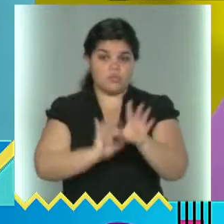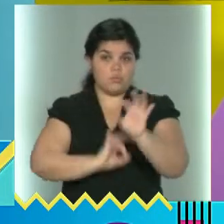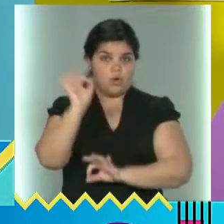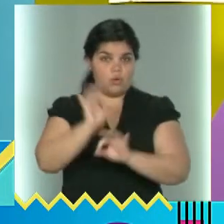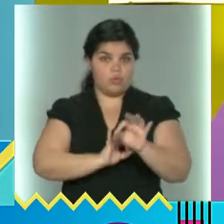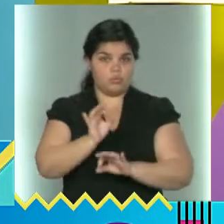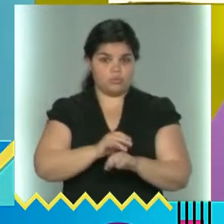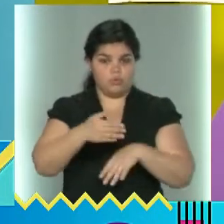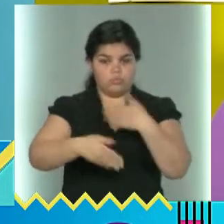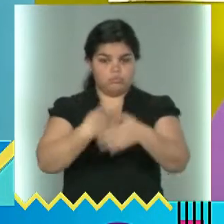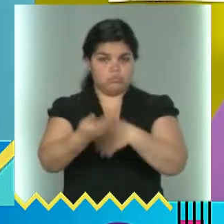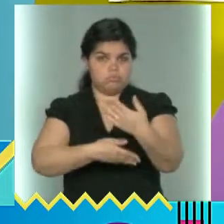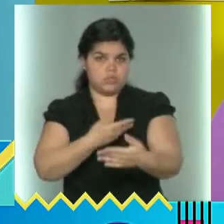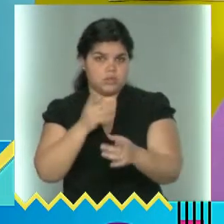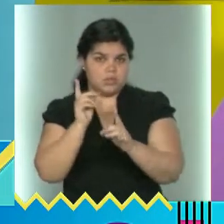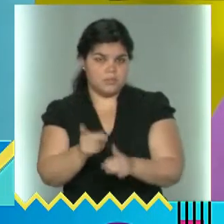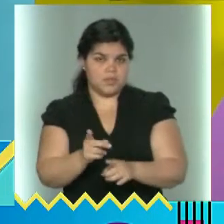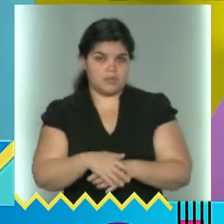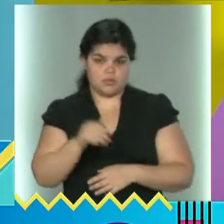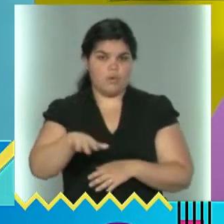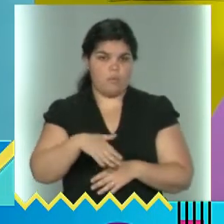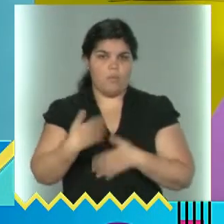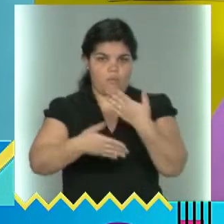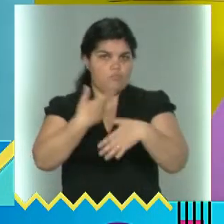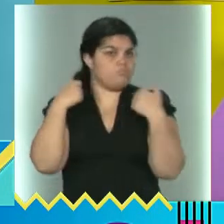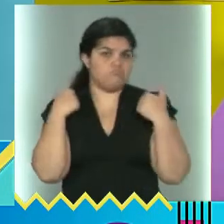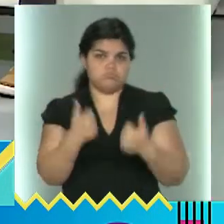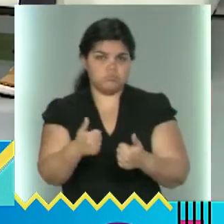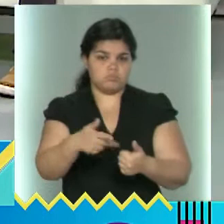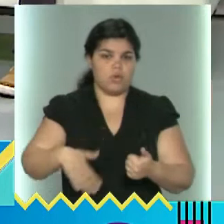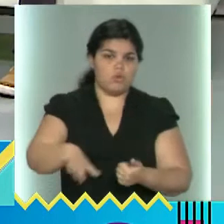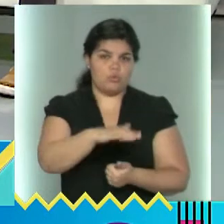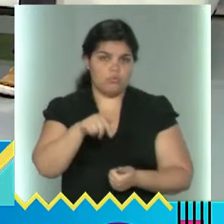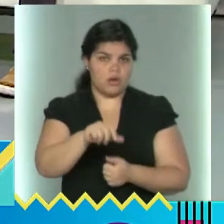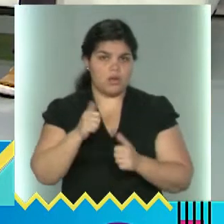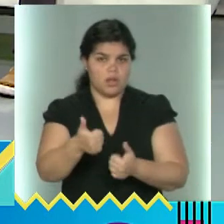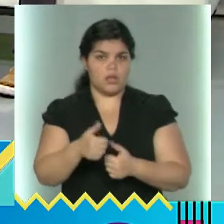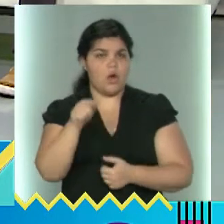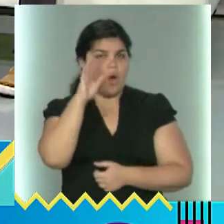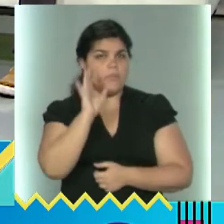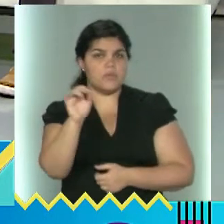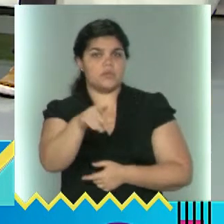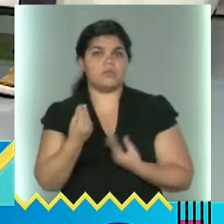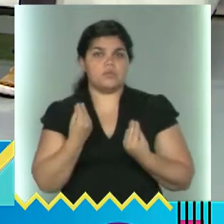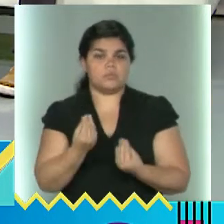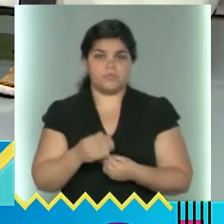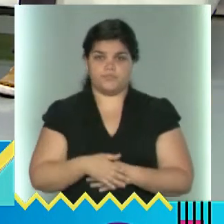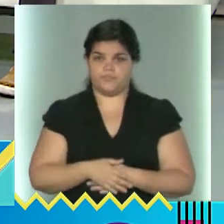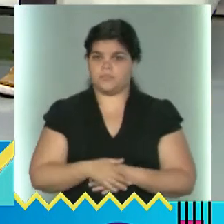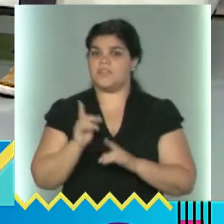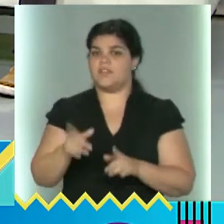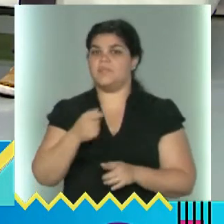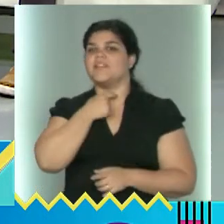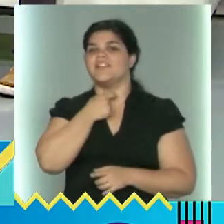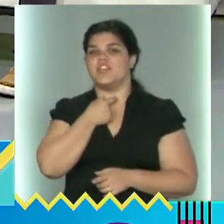alguna repercusión, ¿no? O sea que funciona el generar ese tipo de espacios. Alejandro, ¿cuál es tu opinión al respecto? Yo también quiero contar mi